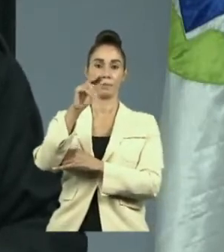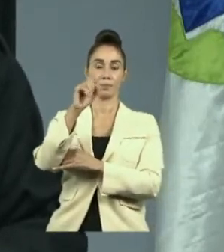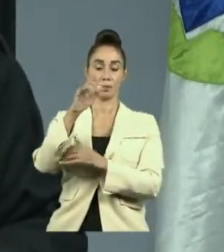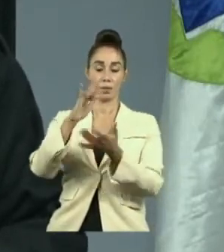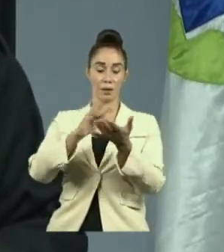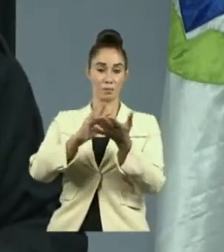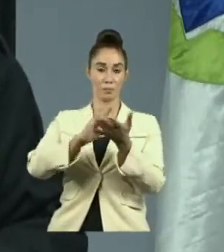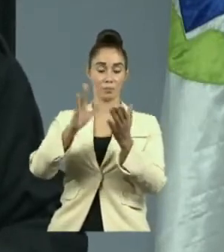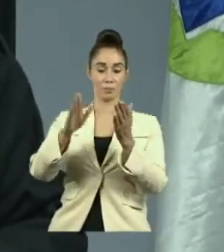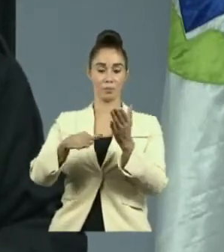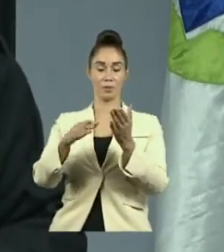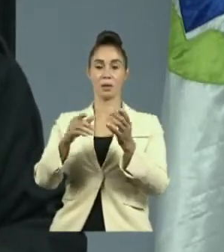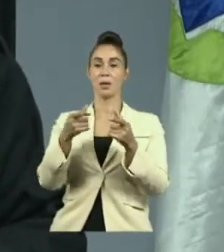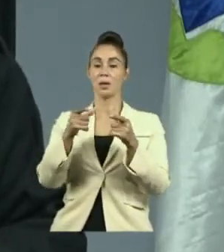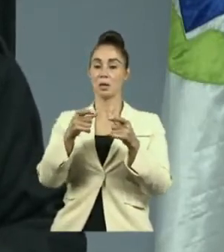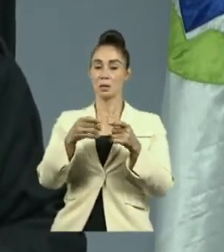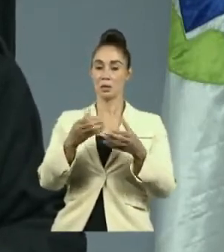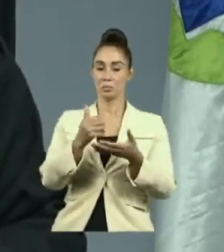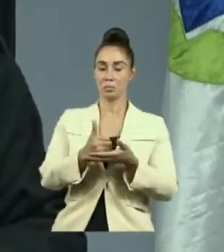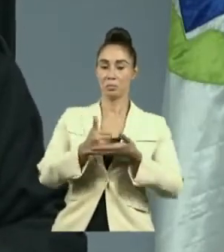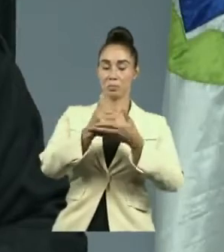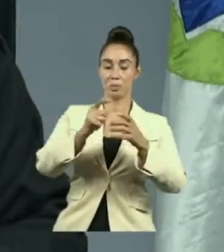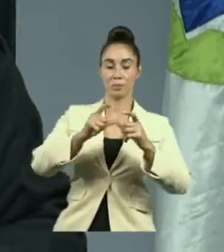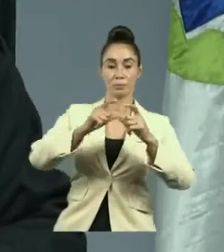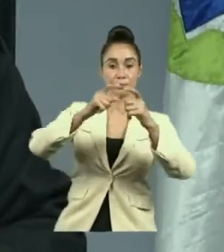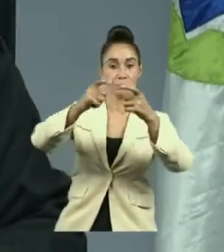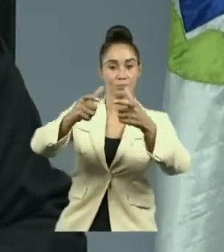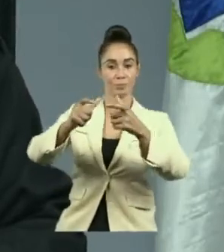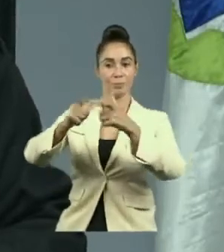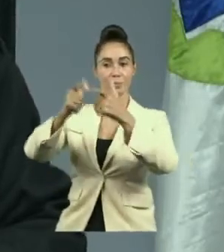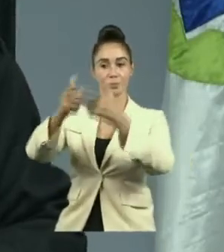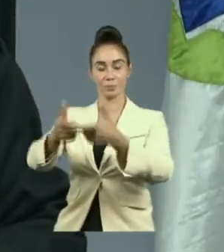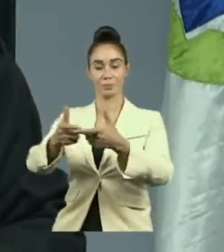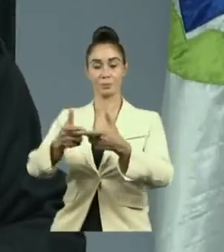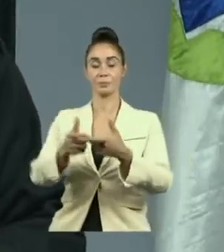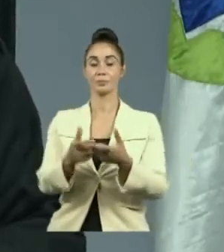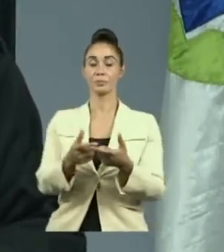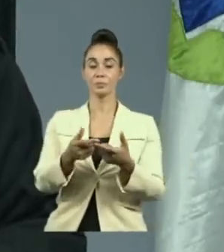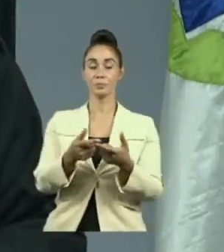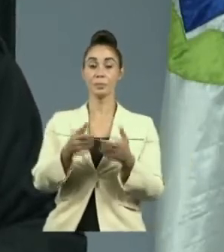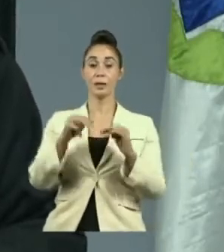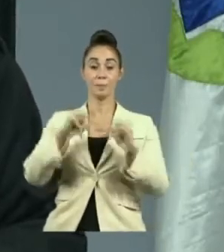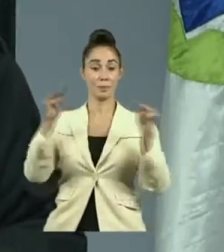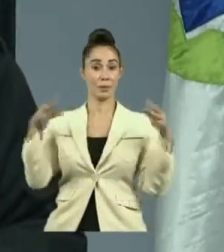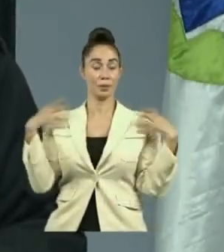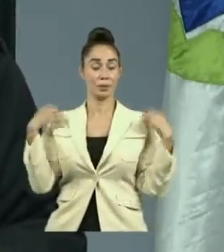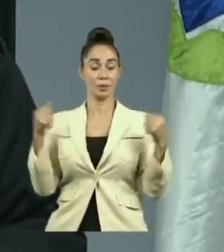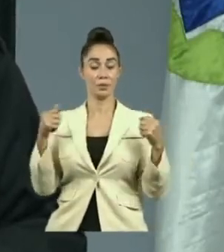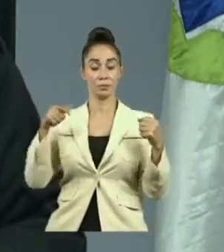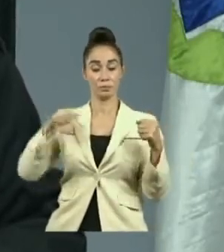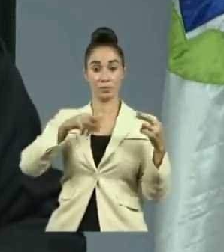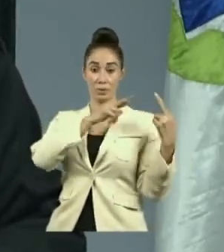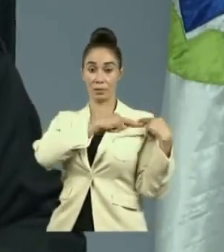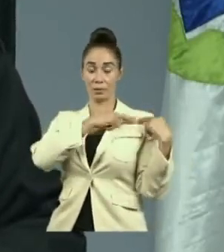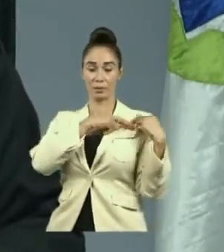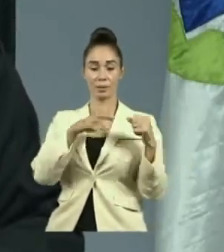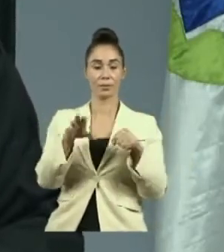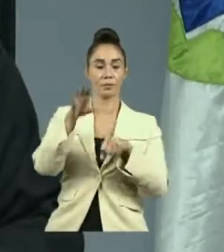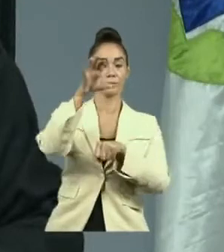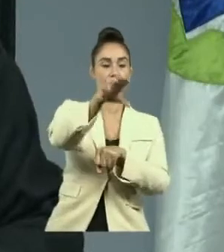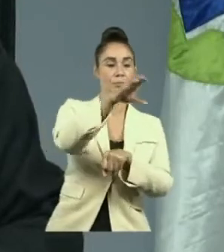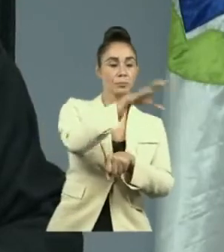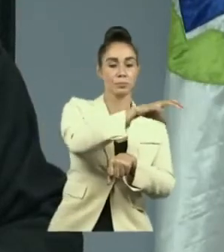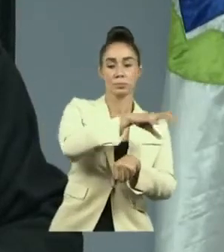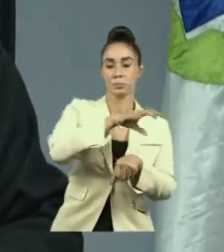facilitado soluciones antisépticas que serán distribuidas y entregadas a los